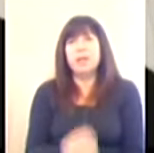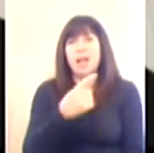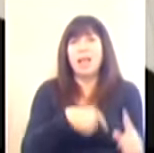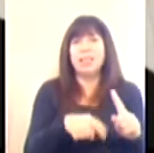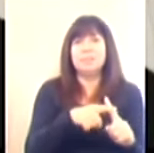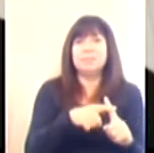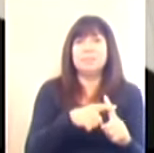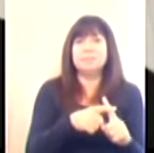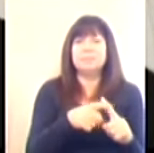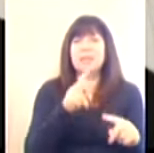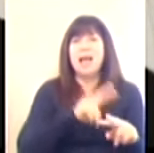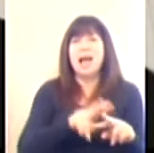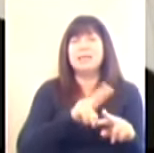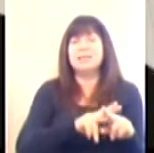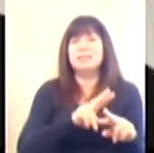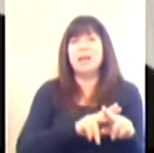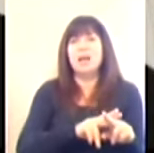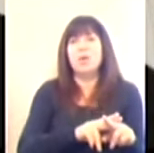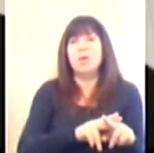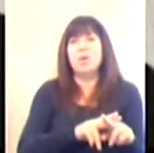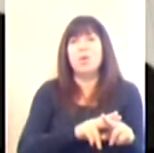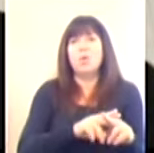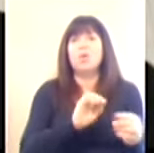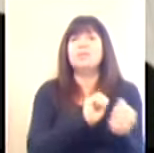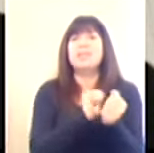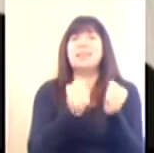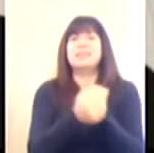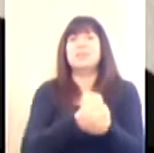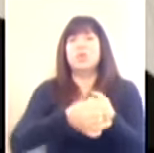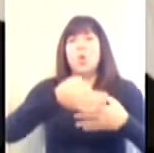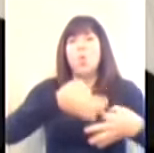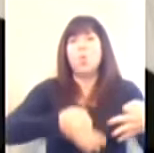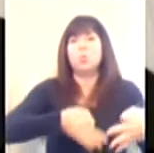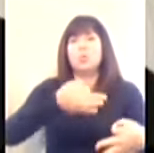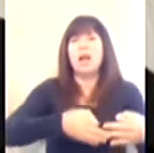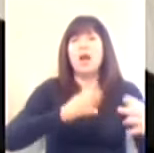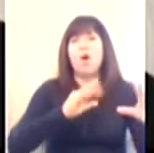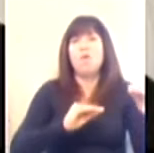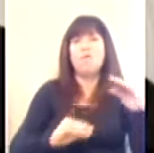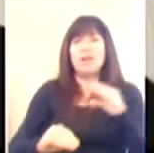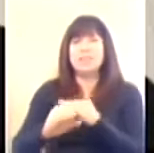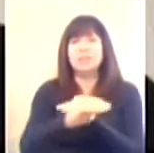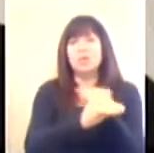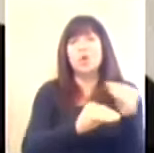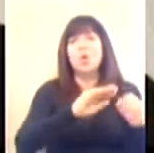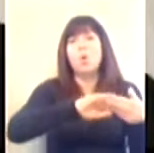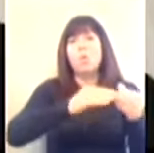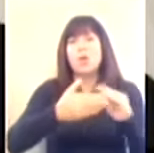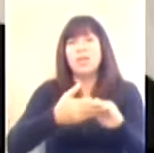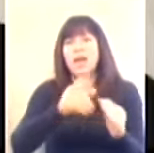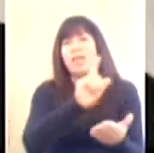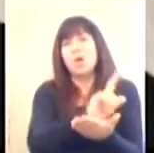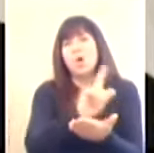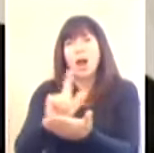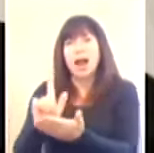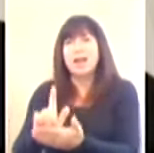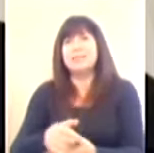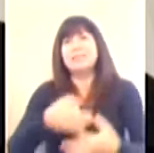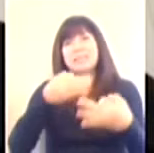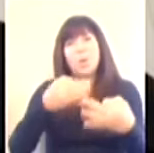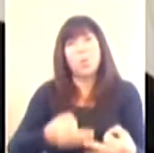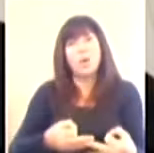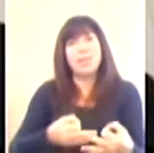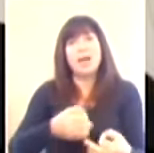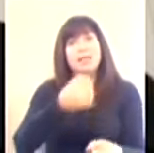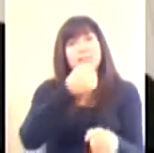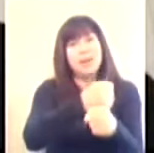hacerlo con lo que hemos llamado una transición justa. Esto significa en conversación con las comunidades locales para asegurarnos primero que los trabajadores de esas